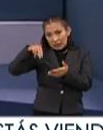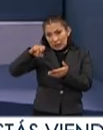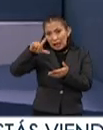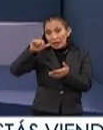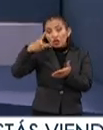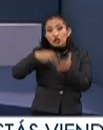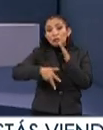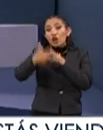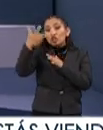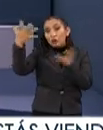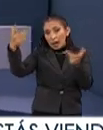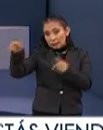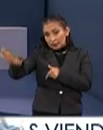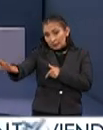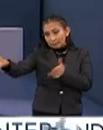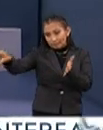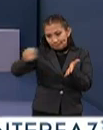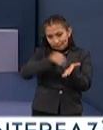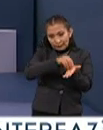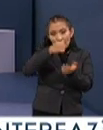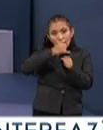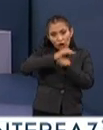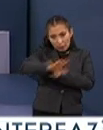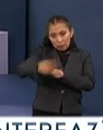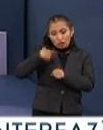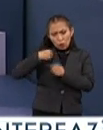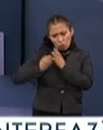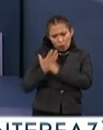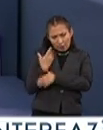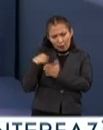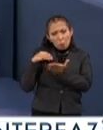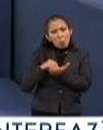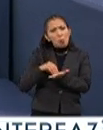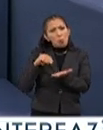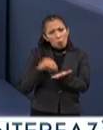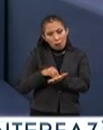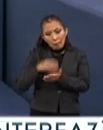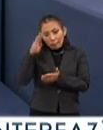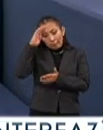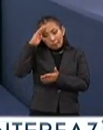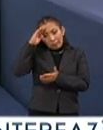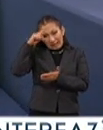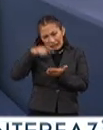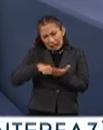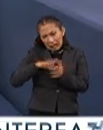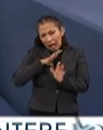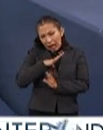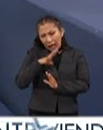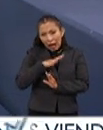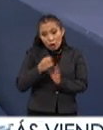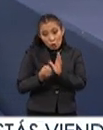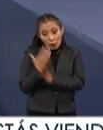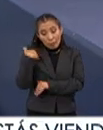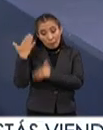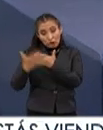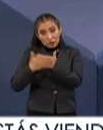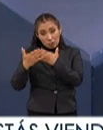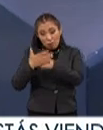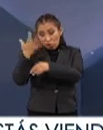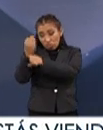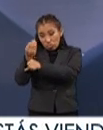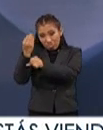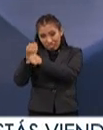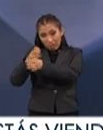en el año 2008. Entonces, es información vigente todavía. Pensamos que habrá una nueva